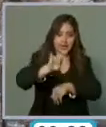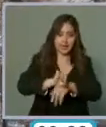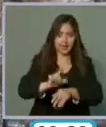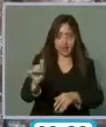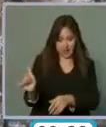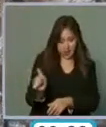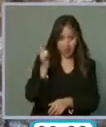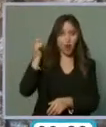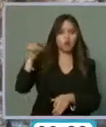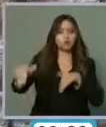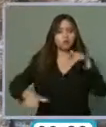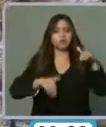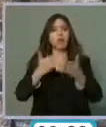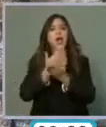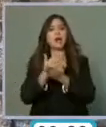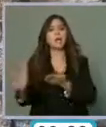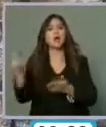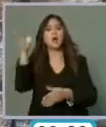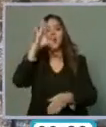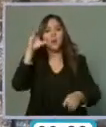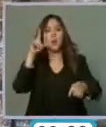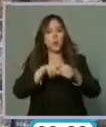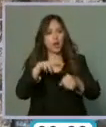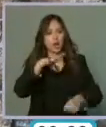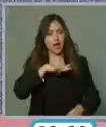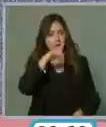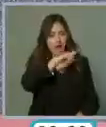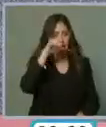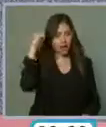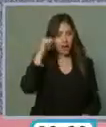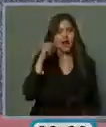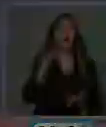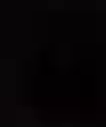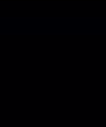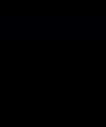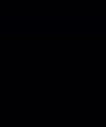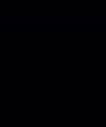aprovechar todo el nivel cultural que tiene Acapulco. Claudia Marcuchetti, muchísimas gracias. Gracias a ustedes, Que tengas como excelente siempre. día. A todos.